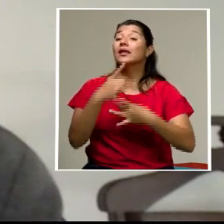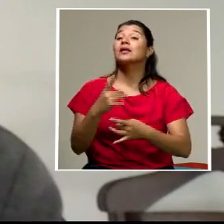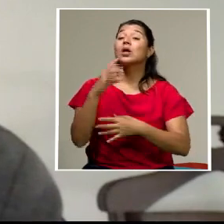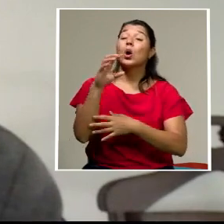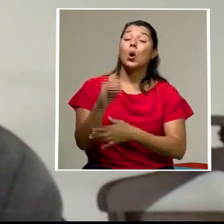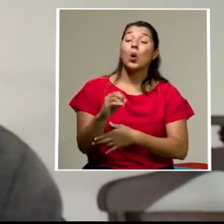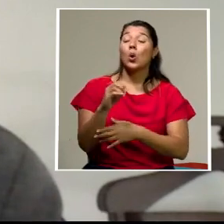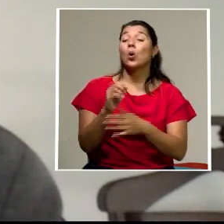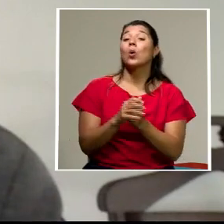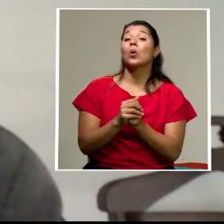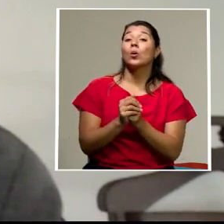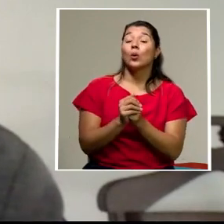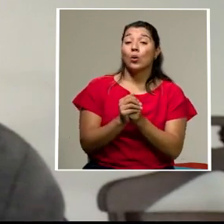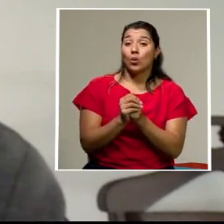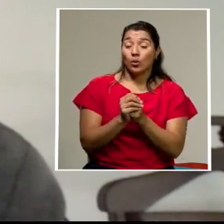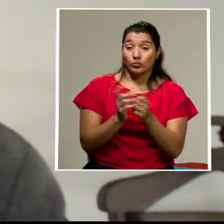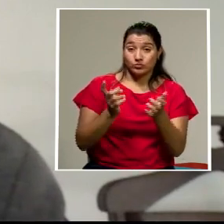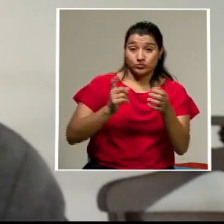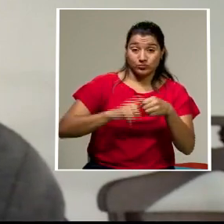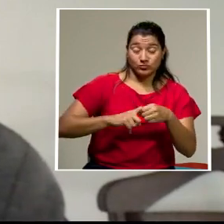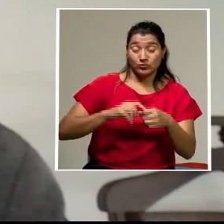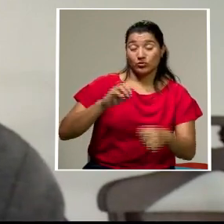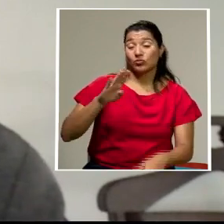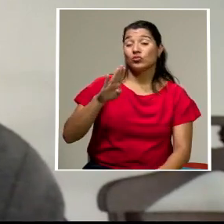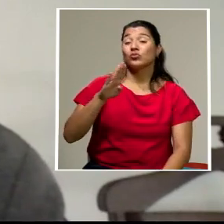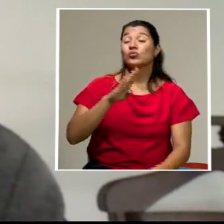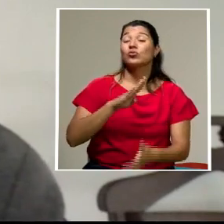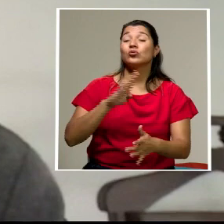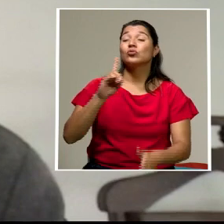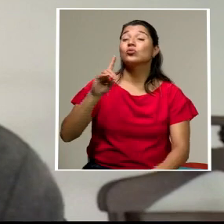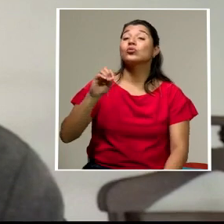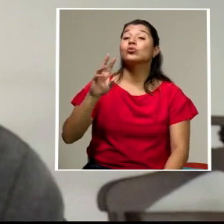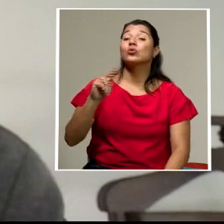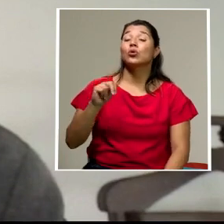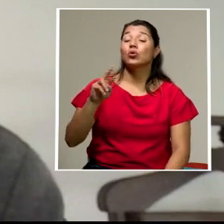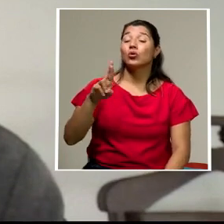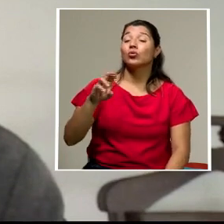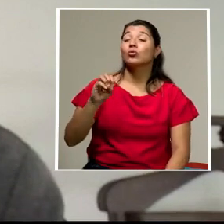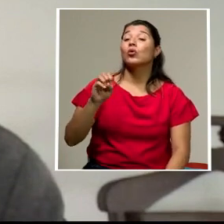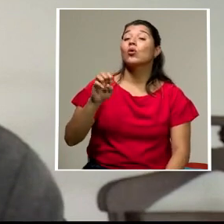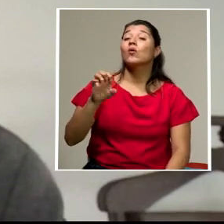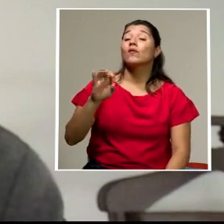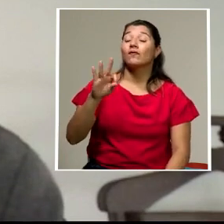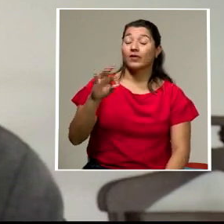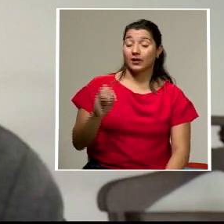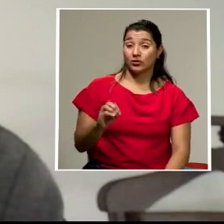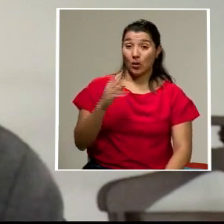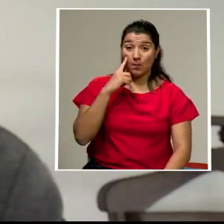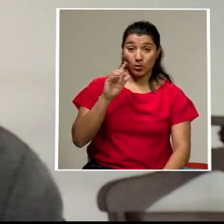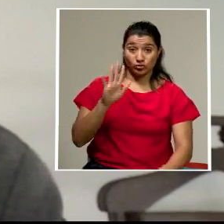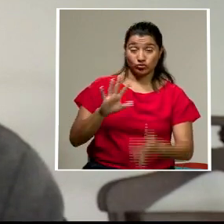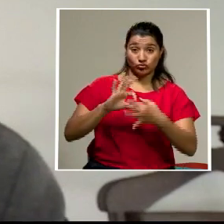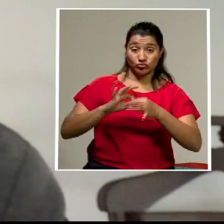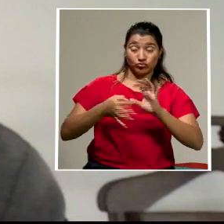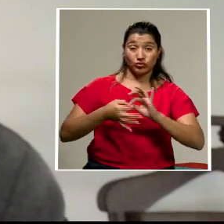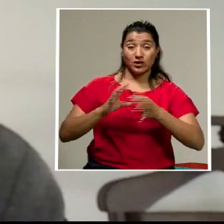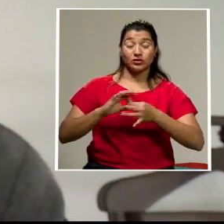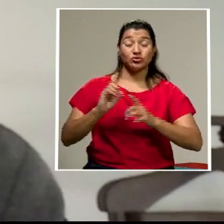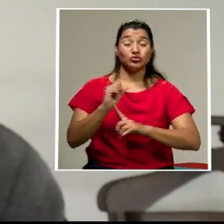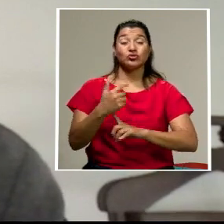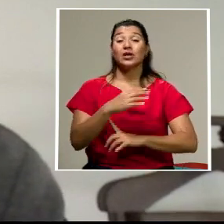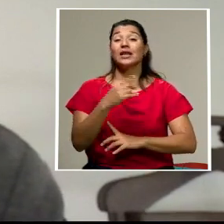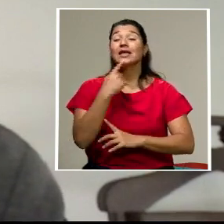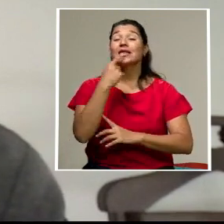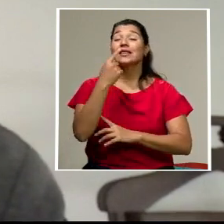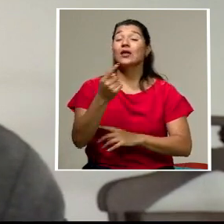que es don Roberto Suñol, hizo un comunicado de prensa y por sus redes sociales indicando